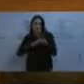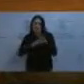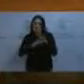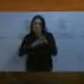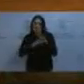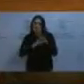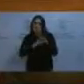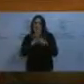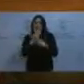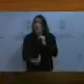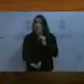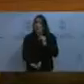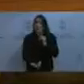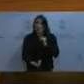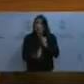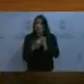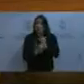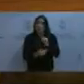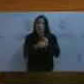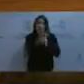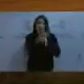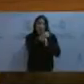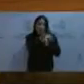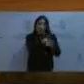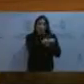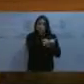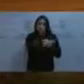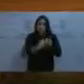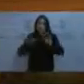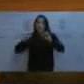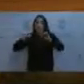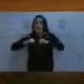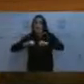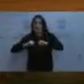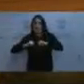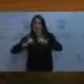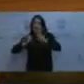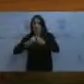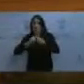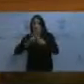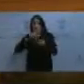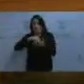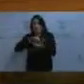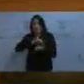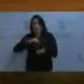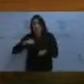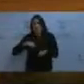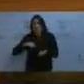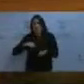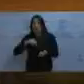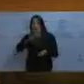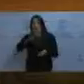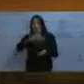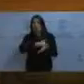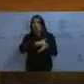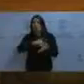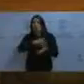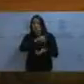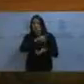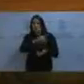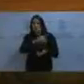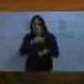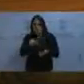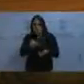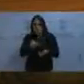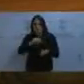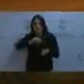en abortos están ustedes concertando con la privada. En concreto, este año, más de 2 millones de euros con 3 clínicas